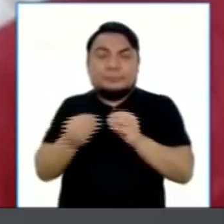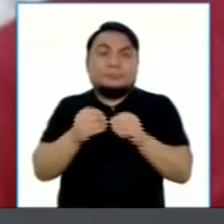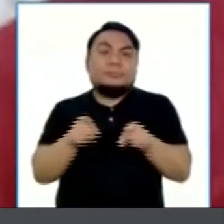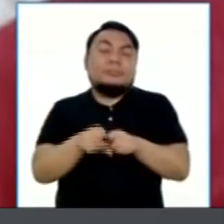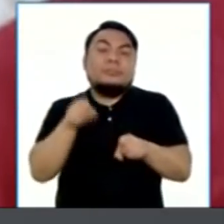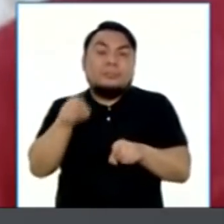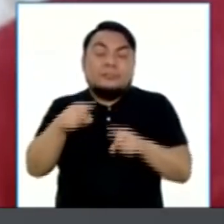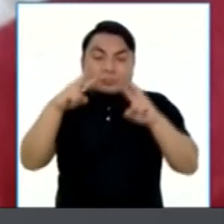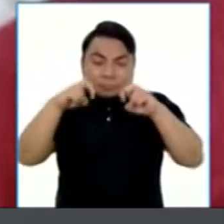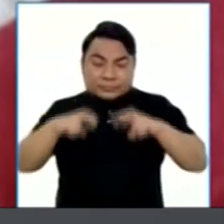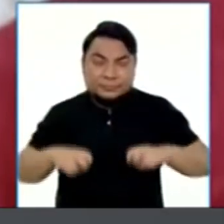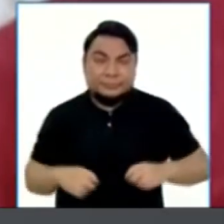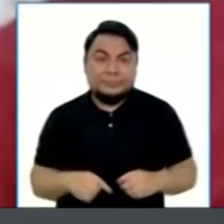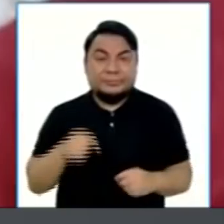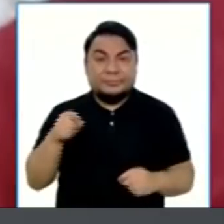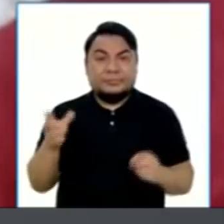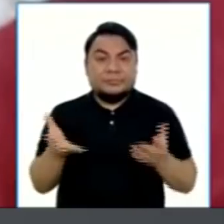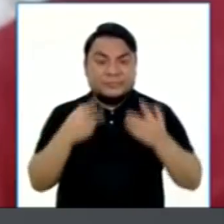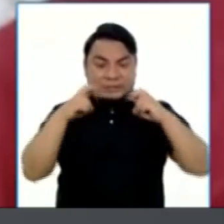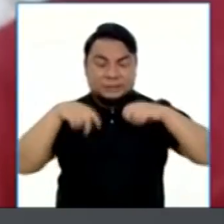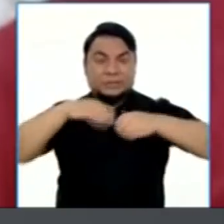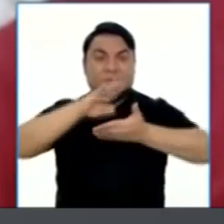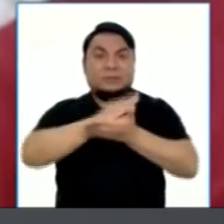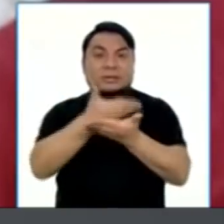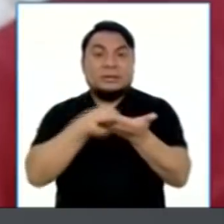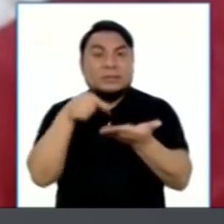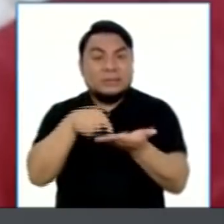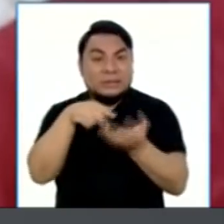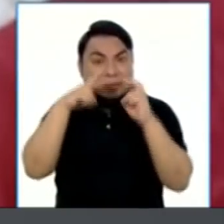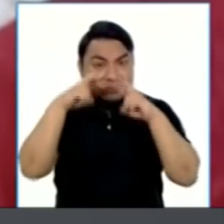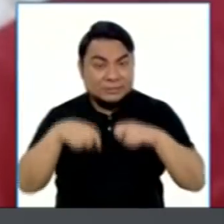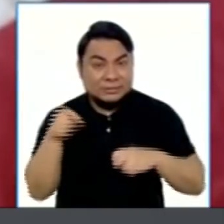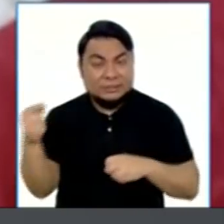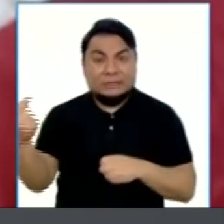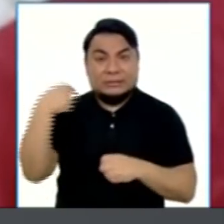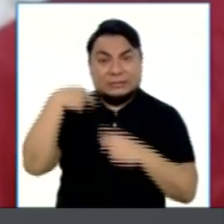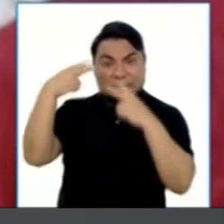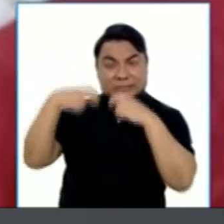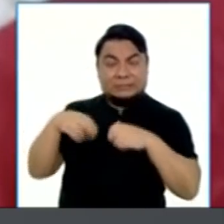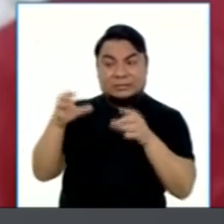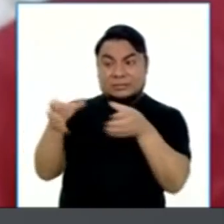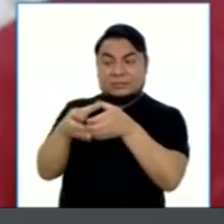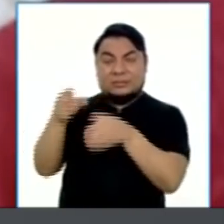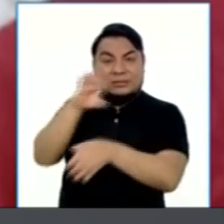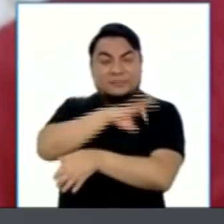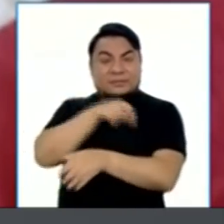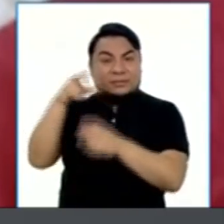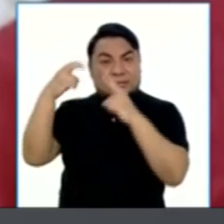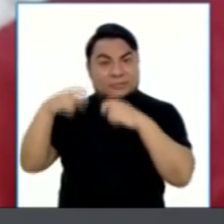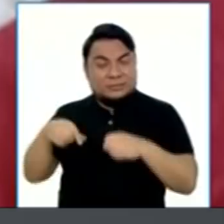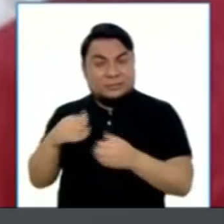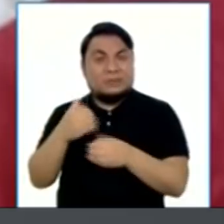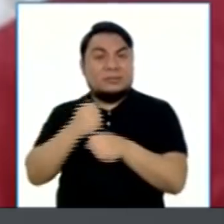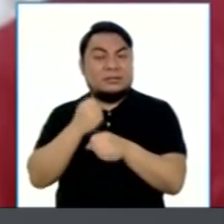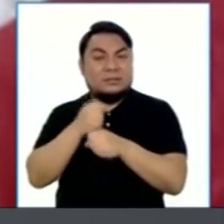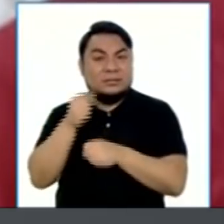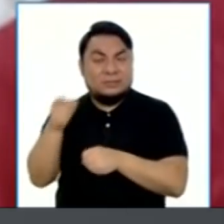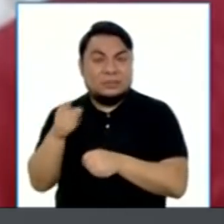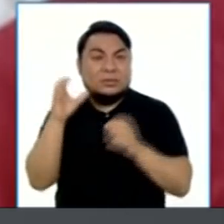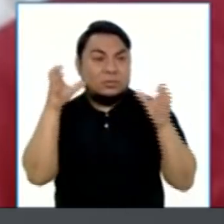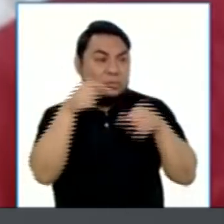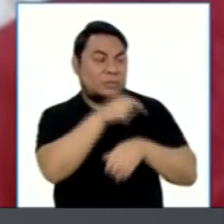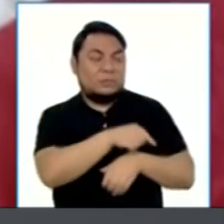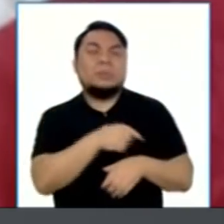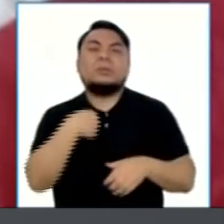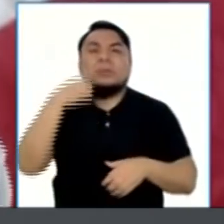adicionalmente a esta revisión, a este análisis, a esta investigación de la Comisión de Fiscalización y Contraloría del